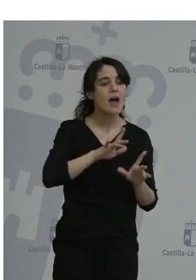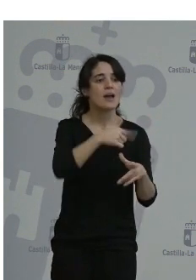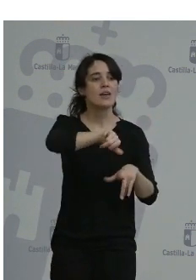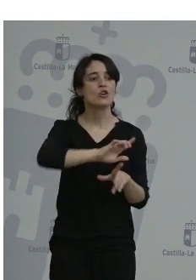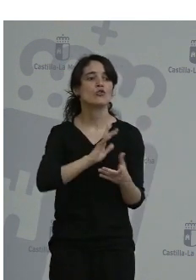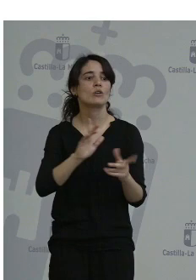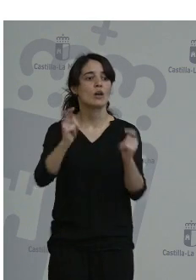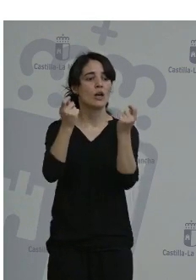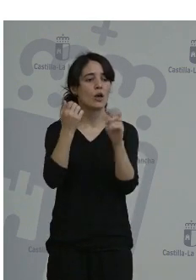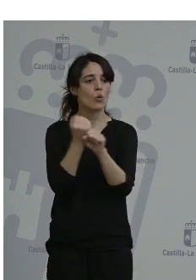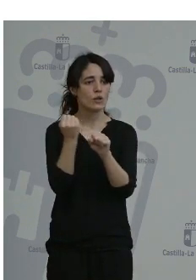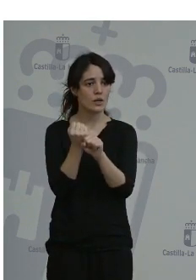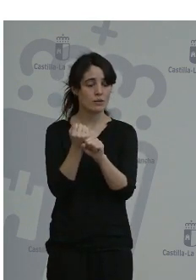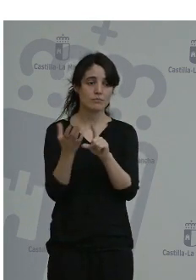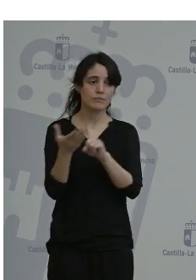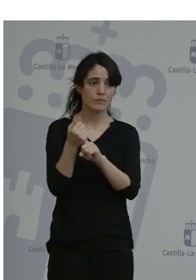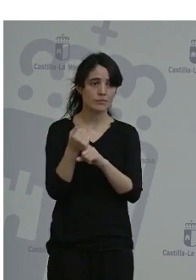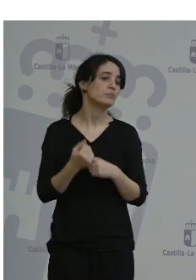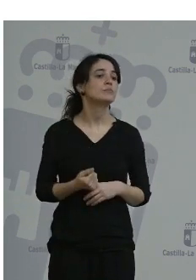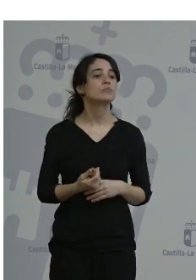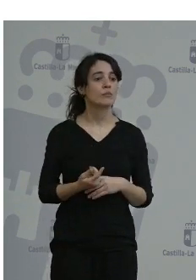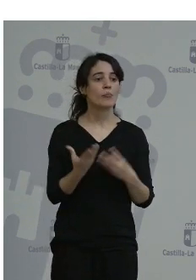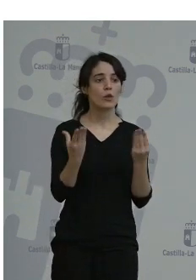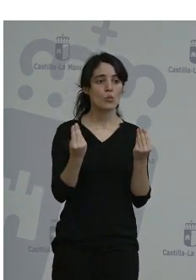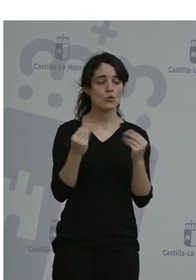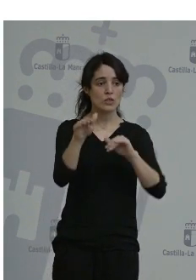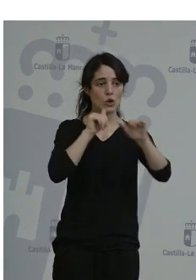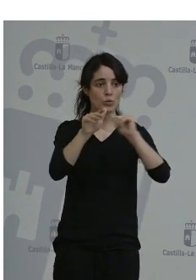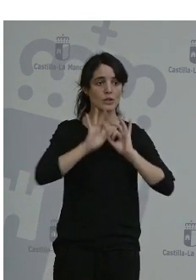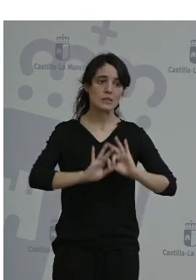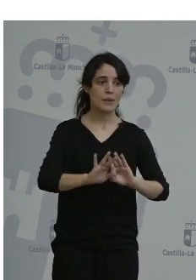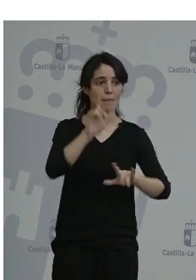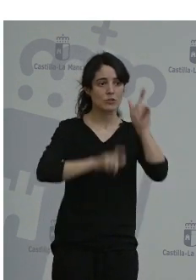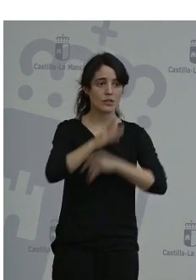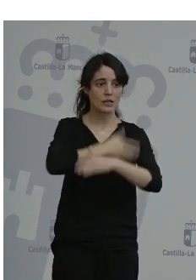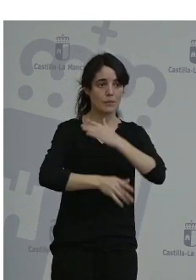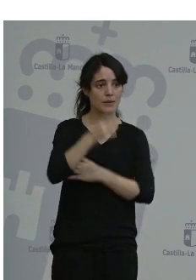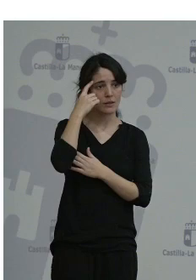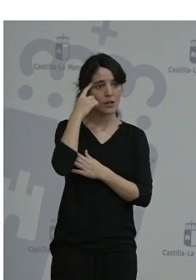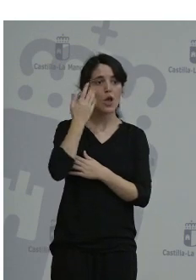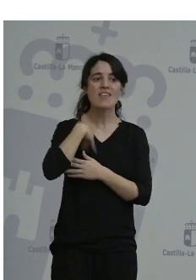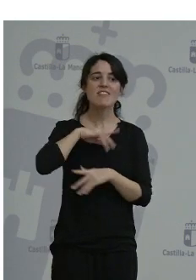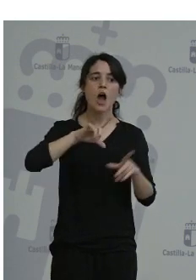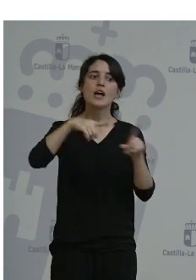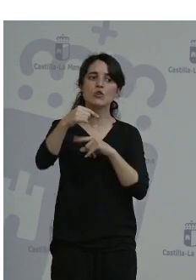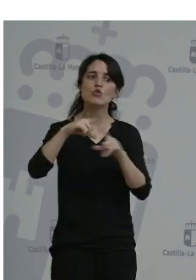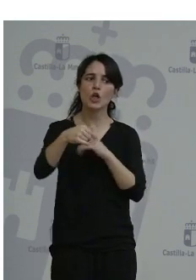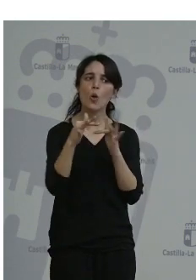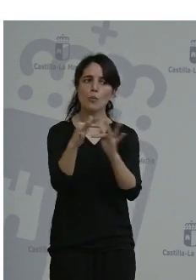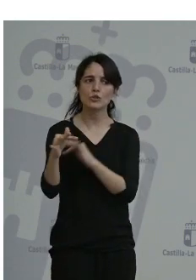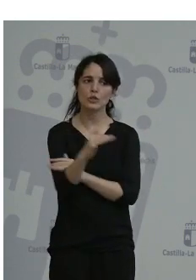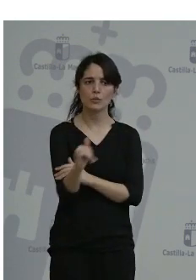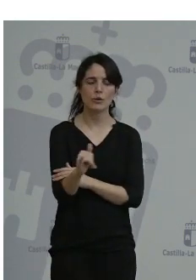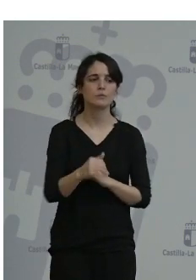muchas de ellas convocatorias específicas para personas con discapacidad intelectual, pues están dando sus frutos. Visto esta